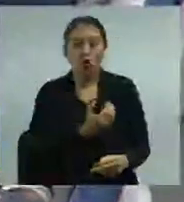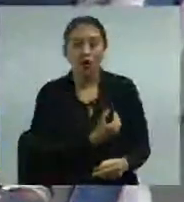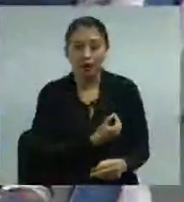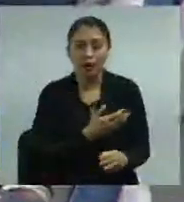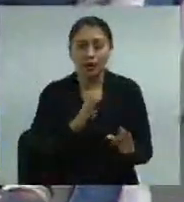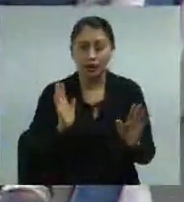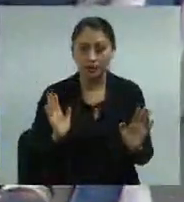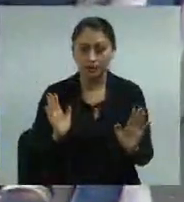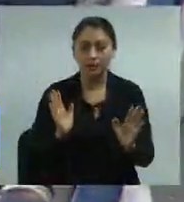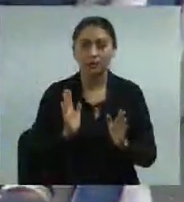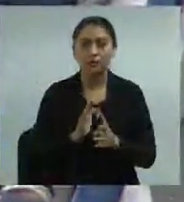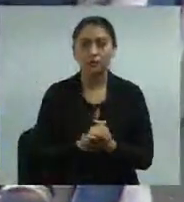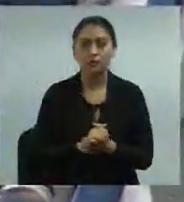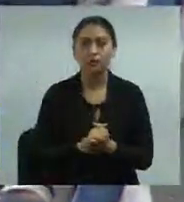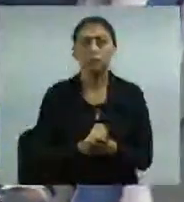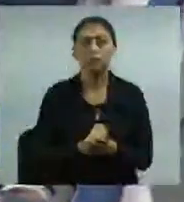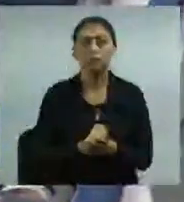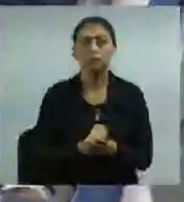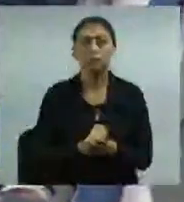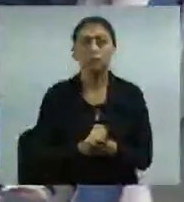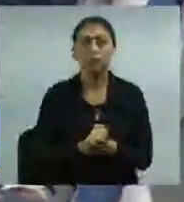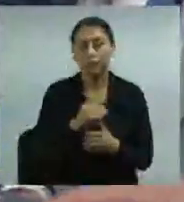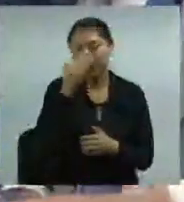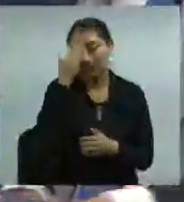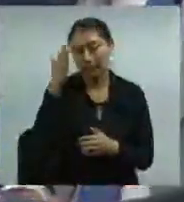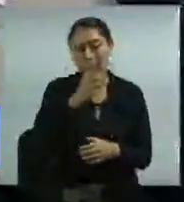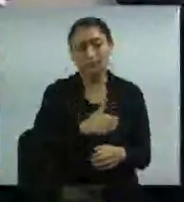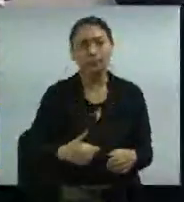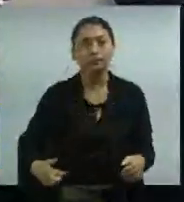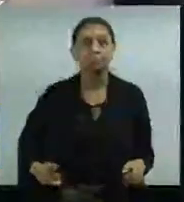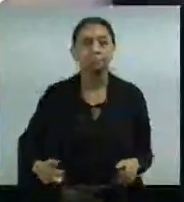independientemente de las tablas de gradación que allá se definan. Gracias, presidente.